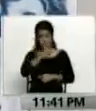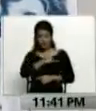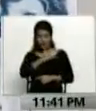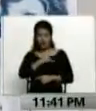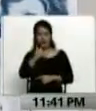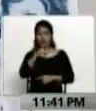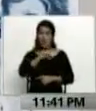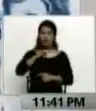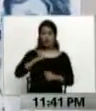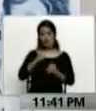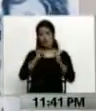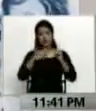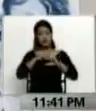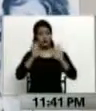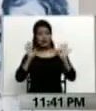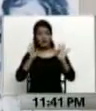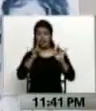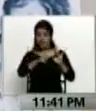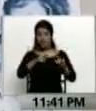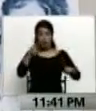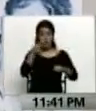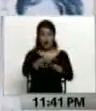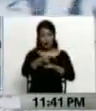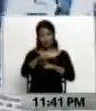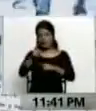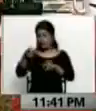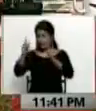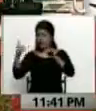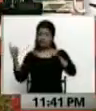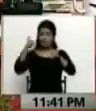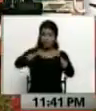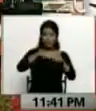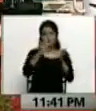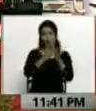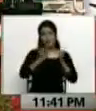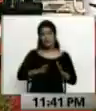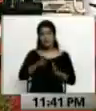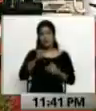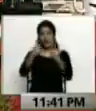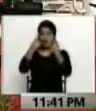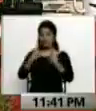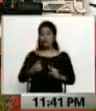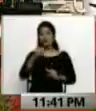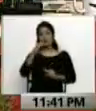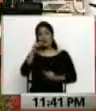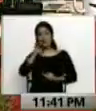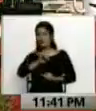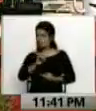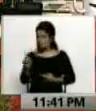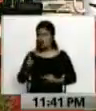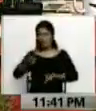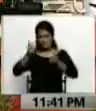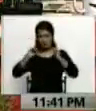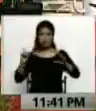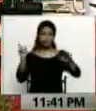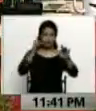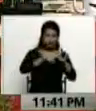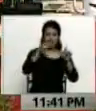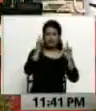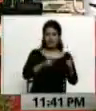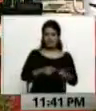las universidades estas que se llaman autónomas que le den cupo a los estudiantes que no pasen por el mejor dicho que no pasen por